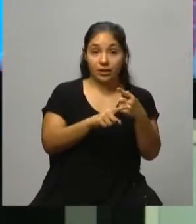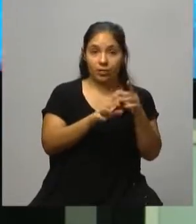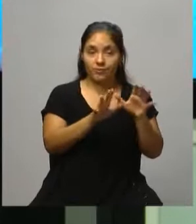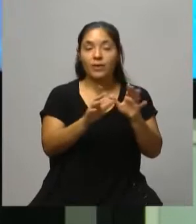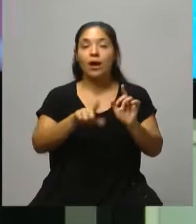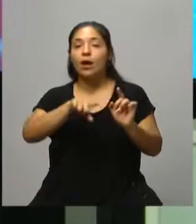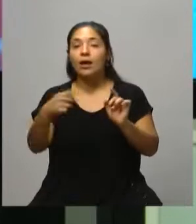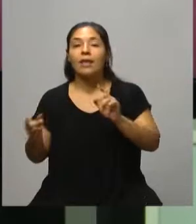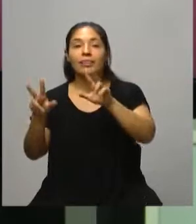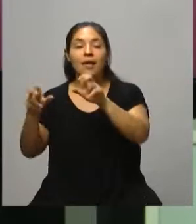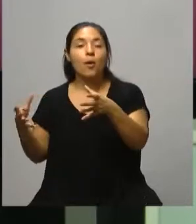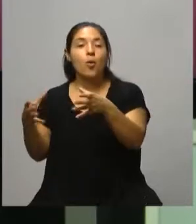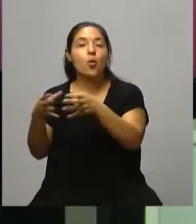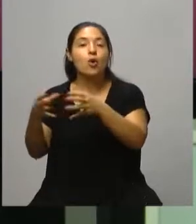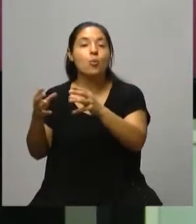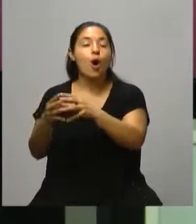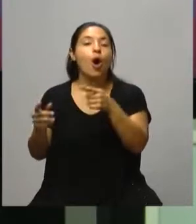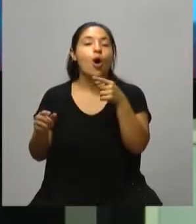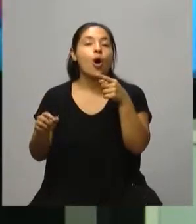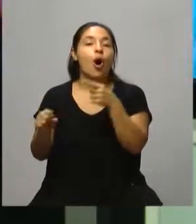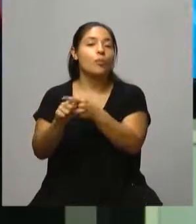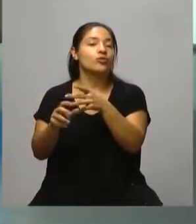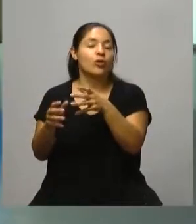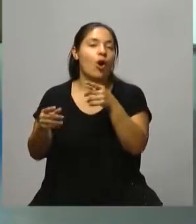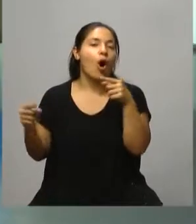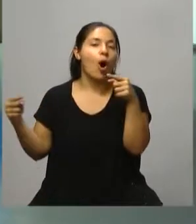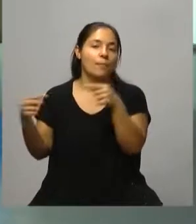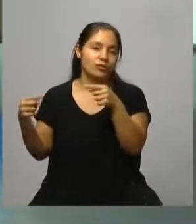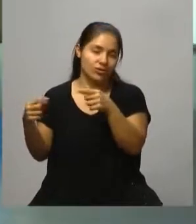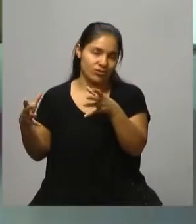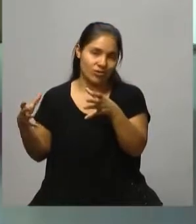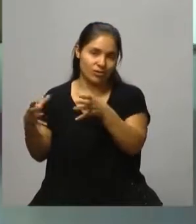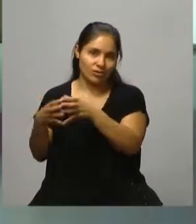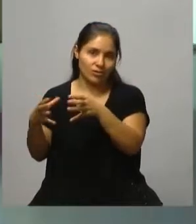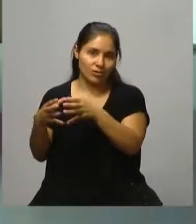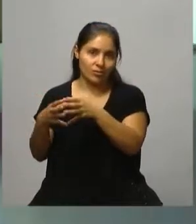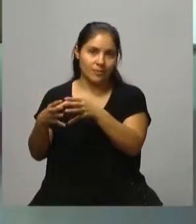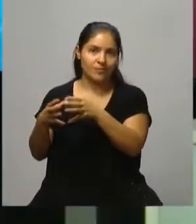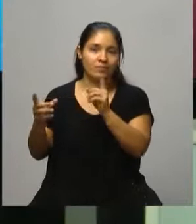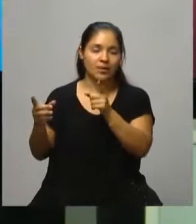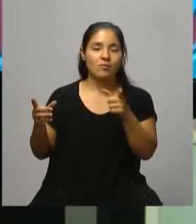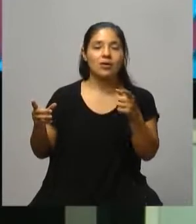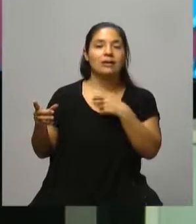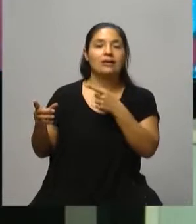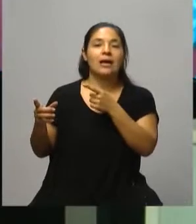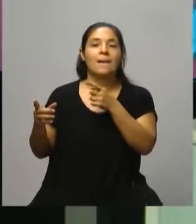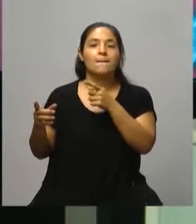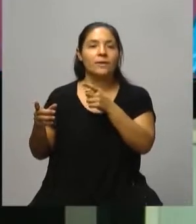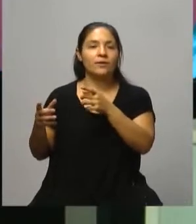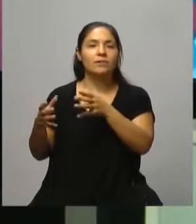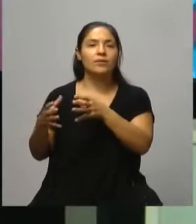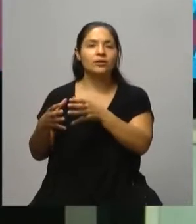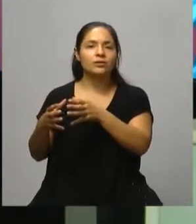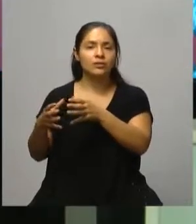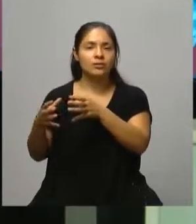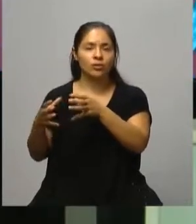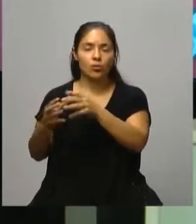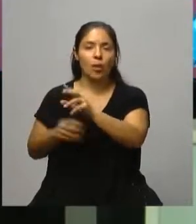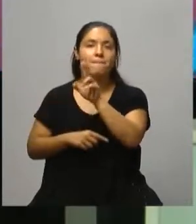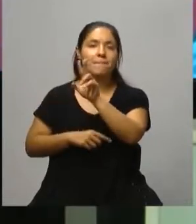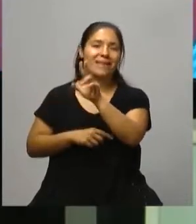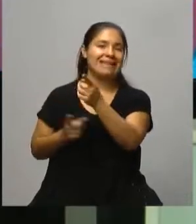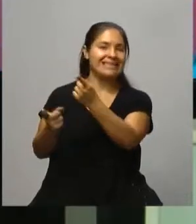saliendo mucho en los medios nacionales y que bueno, se observó también en el discurso que hizo el presidente ahí en el Congreso, la actitud